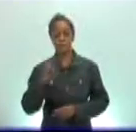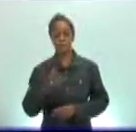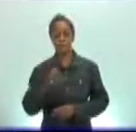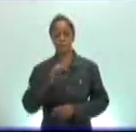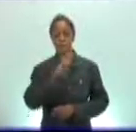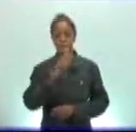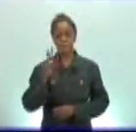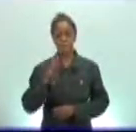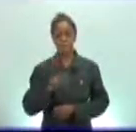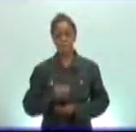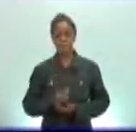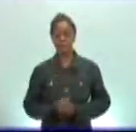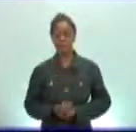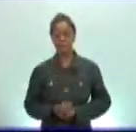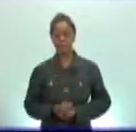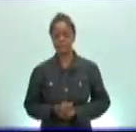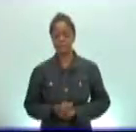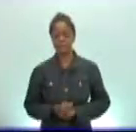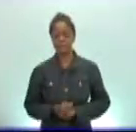33.